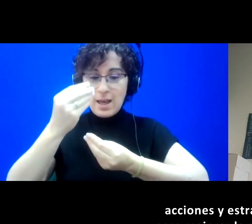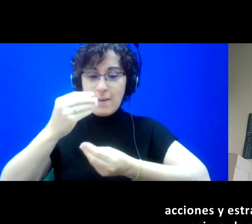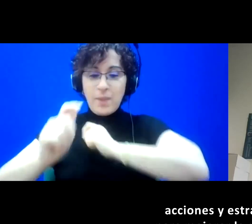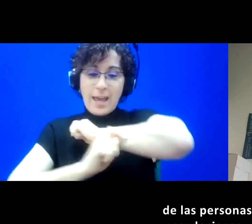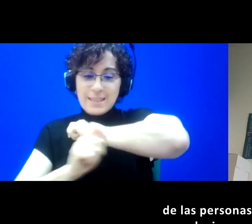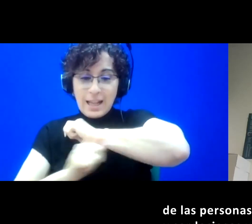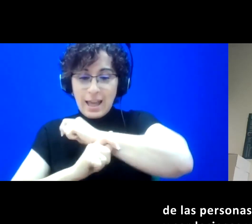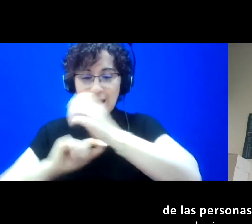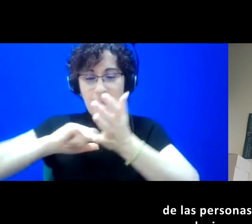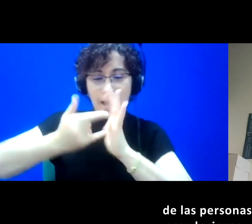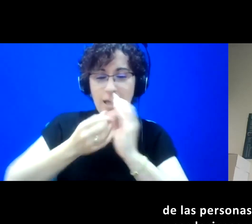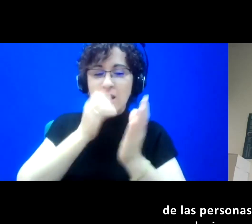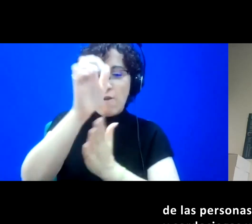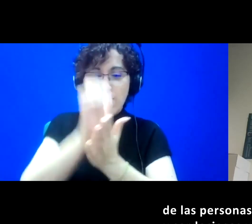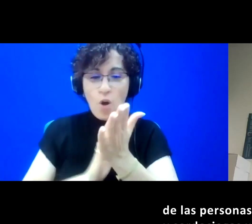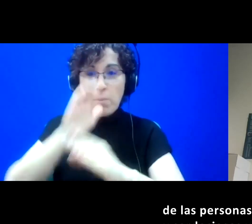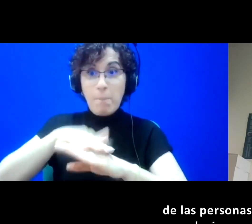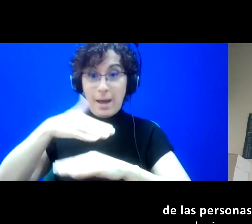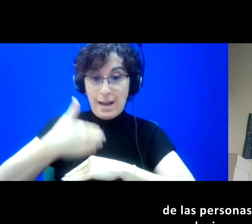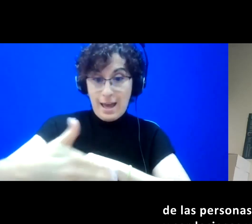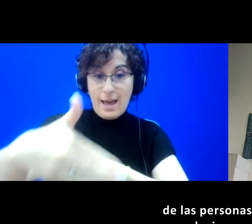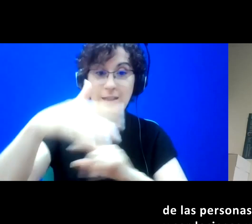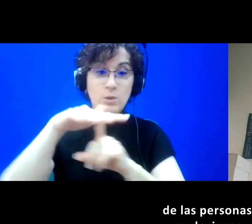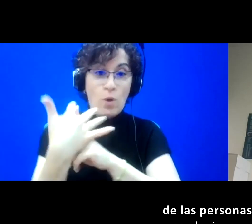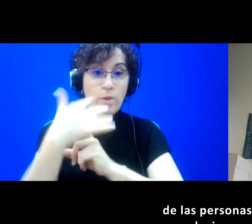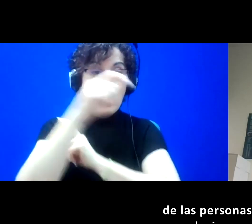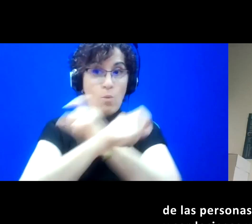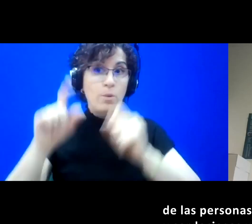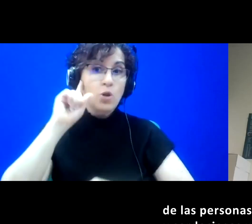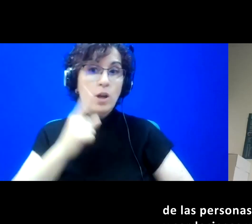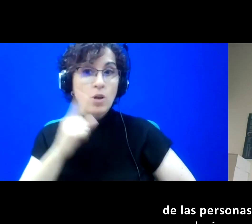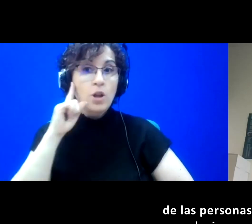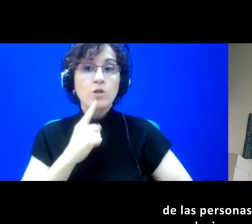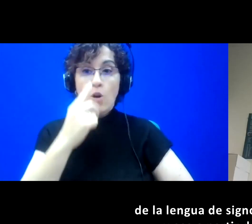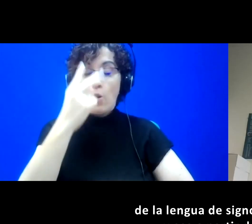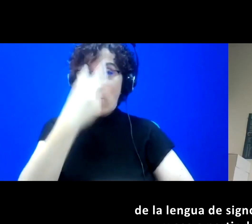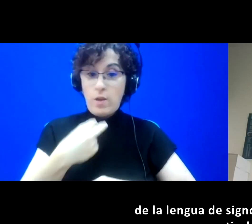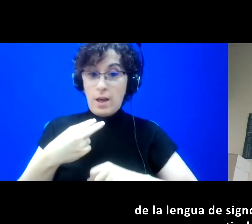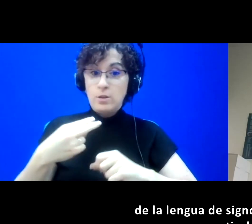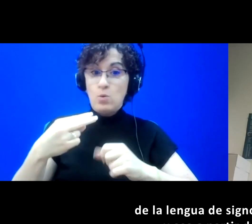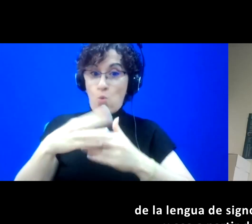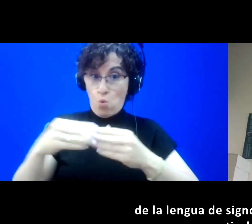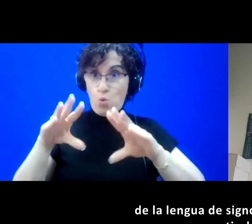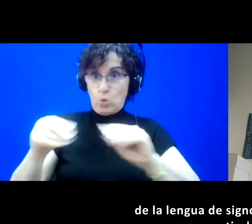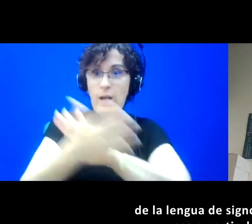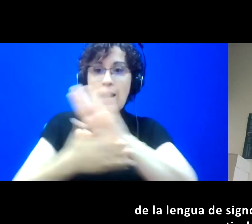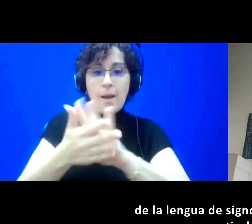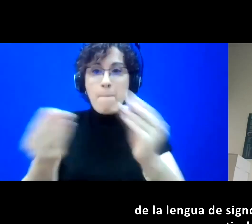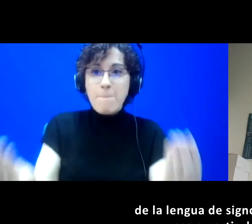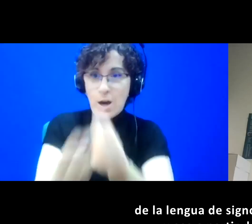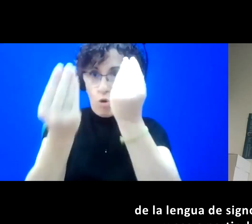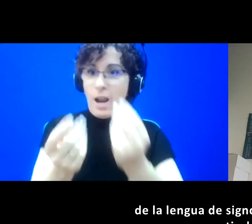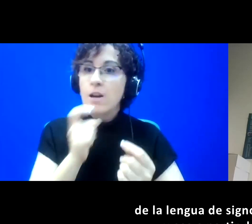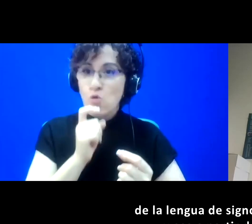de las personas sordas y sordociegas, usuarias de la LSE, y eso a